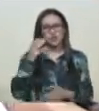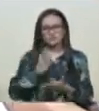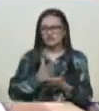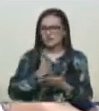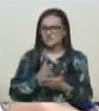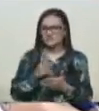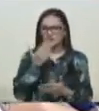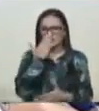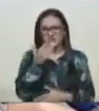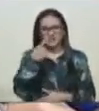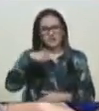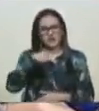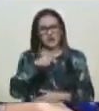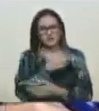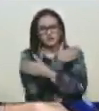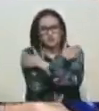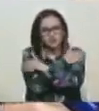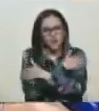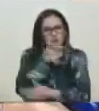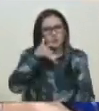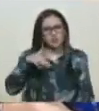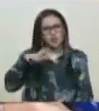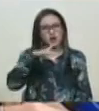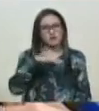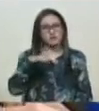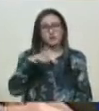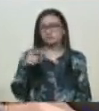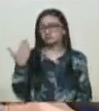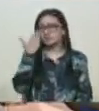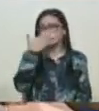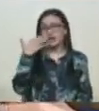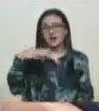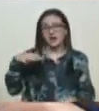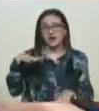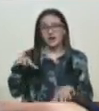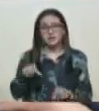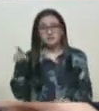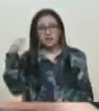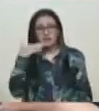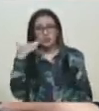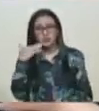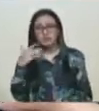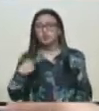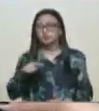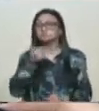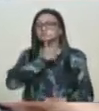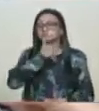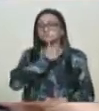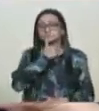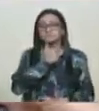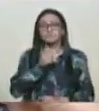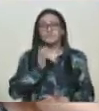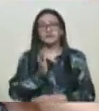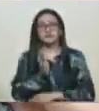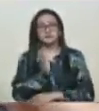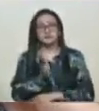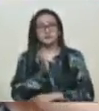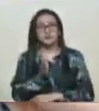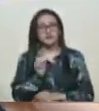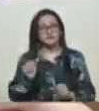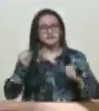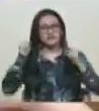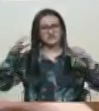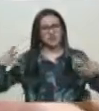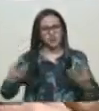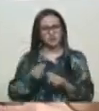el frente al pueblo, abrazar al pueblo, y bueno, que el imperio haga lo que tenga que hacer. Nosotros estamos aquí para resistir, para persistir, pero sobre todo para vencer